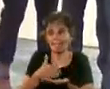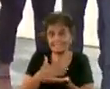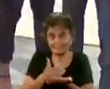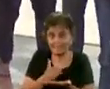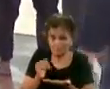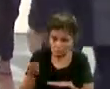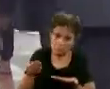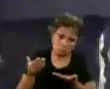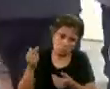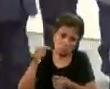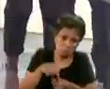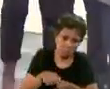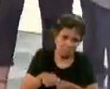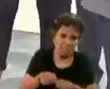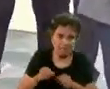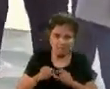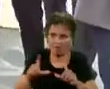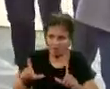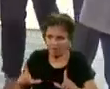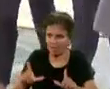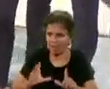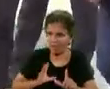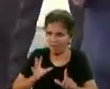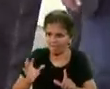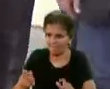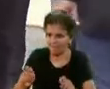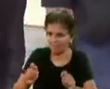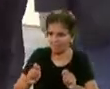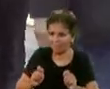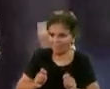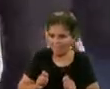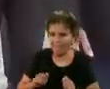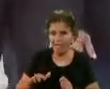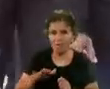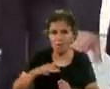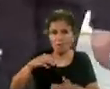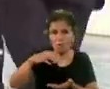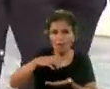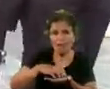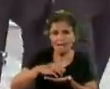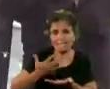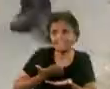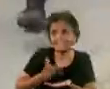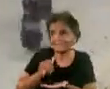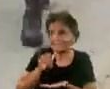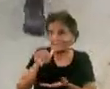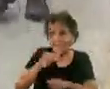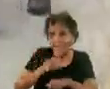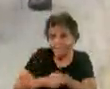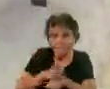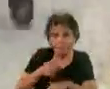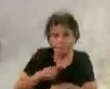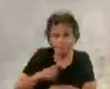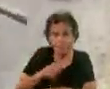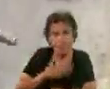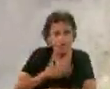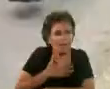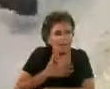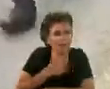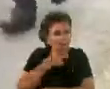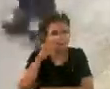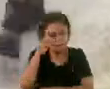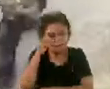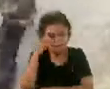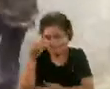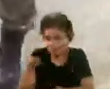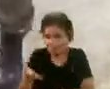este reconocimiento, amigo de la Quinta de Brigada. Para mí es un honor estar aquí en este lugar, ¿no? Bueno,